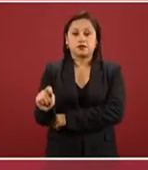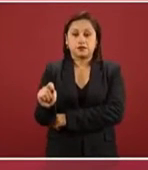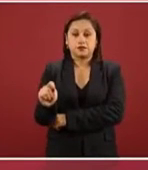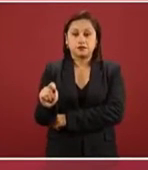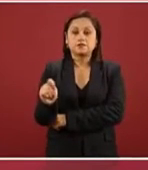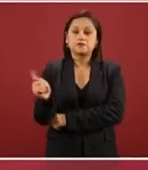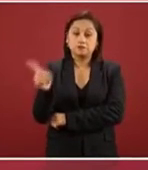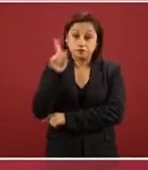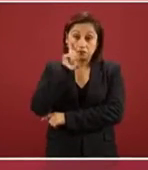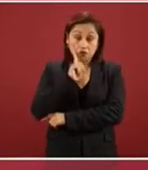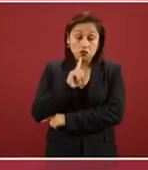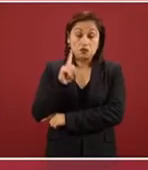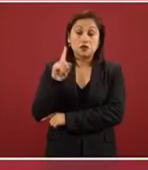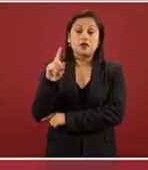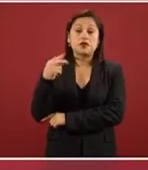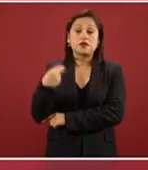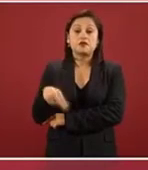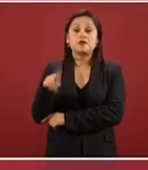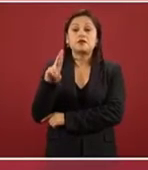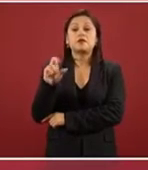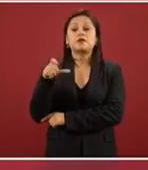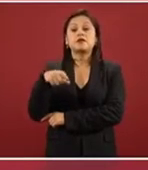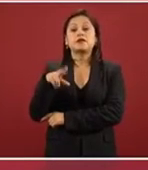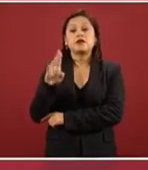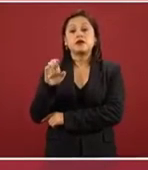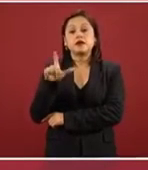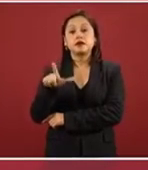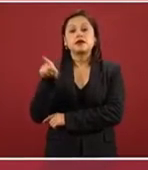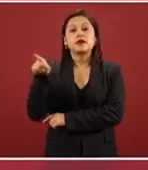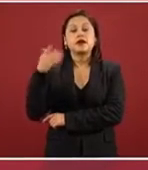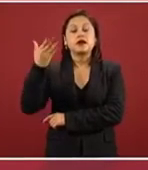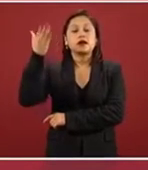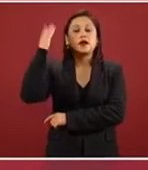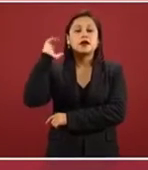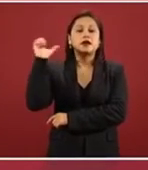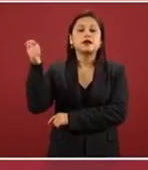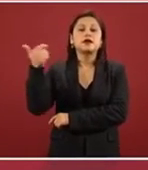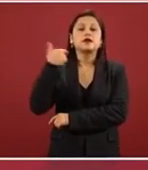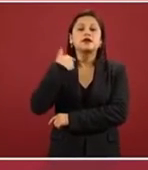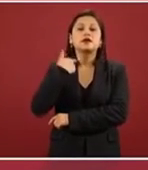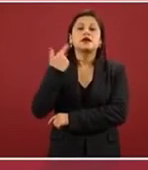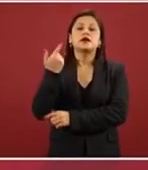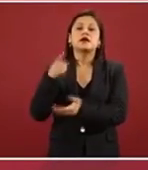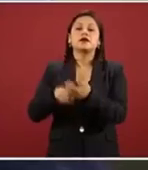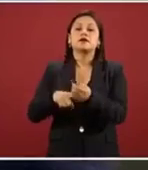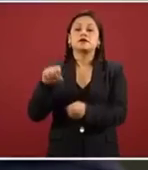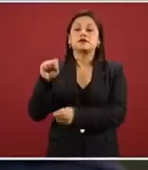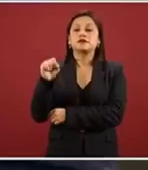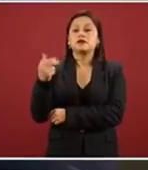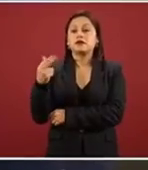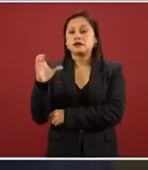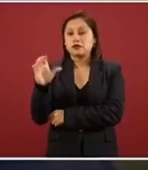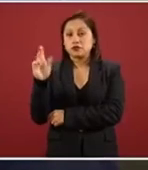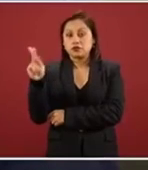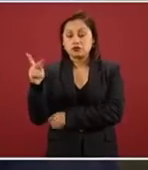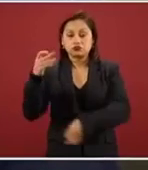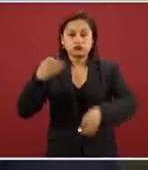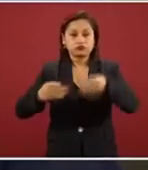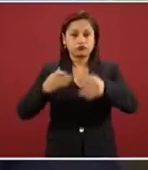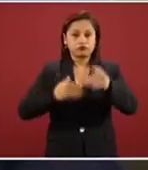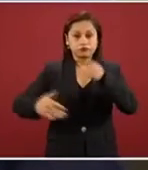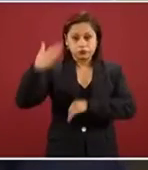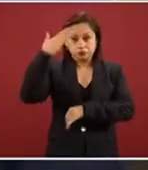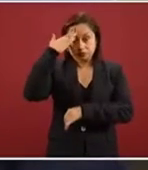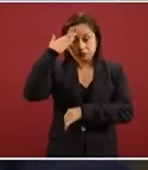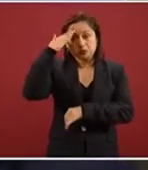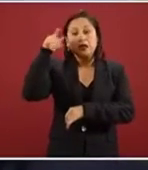Raquel estaba en la Oficialía Mayor de Hacienda, hizo muy buena